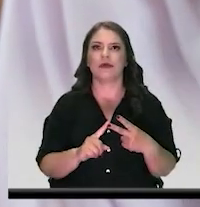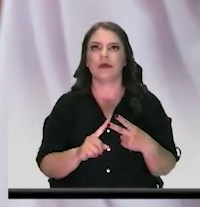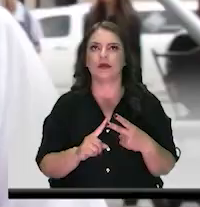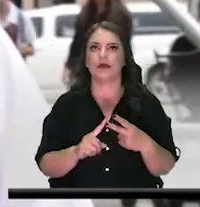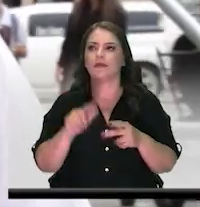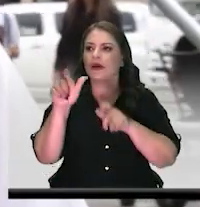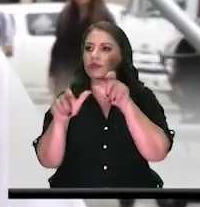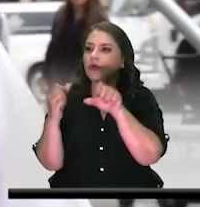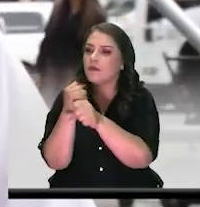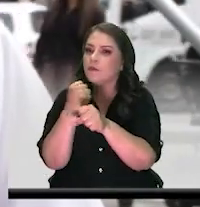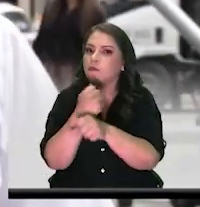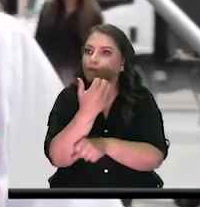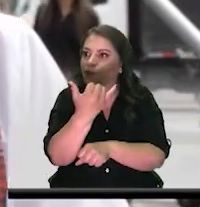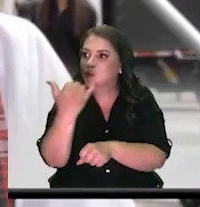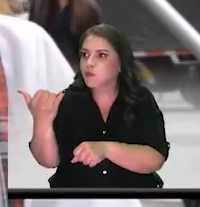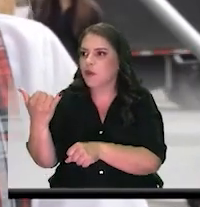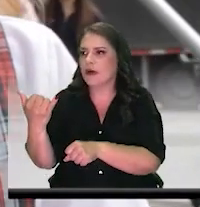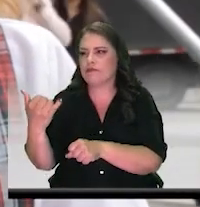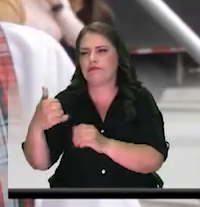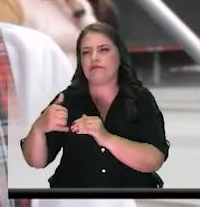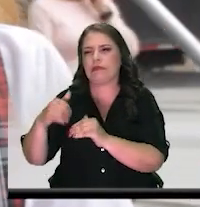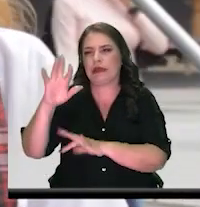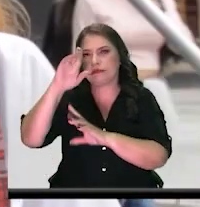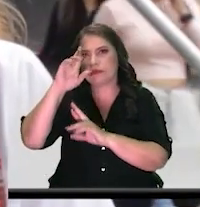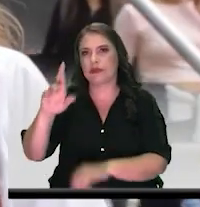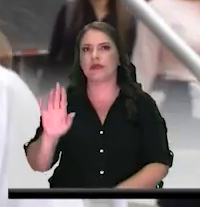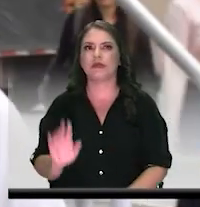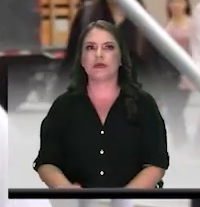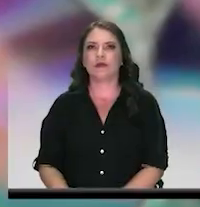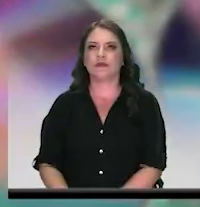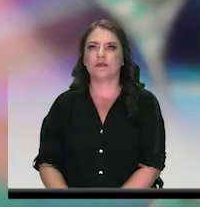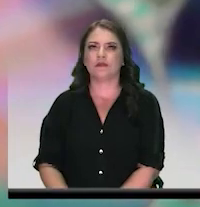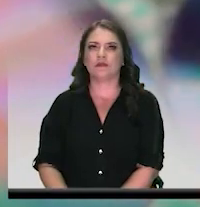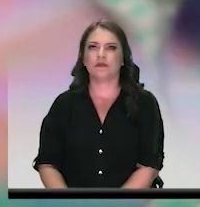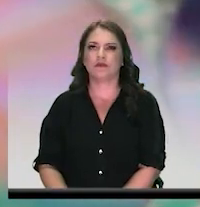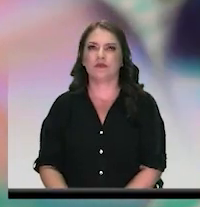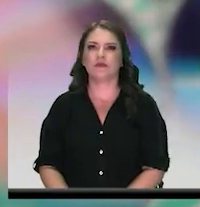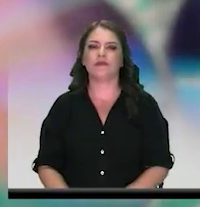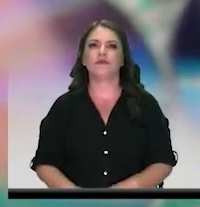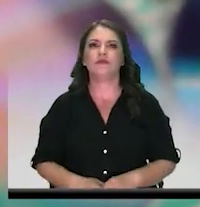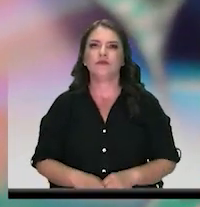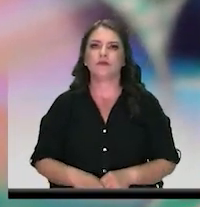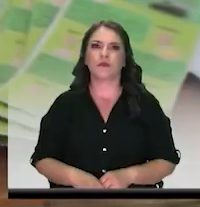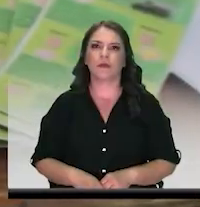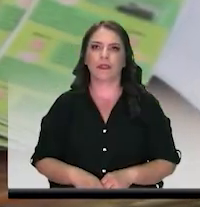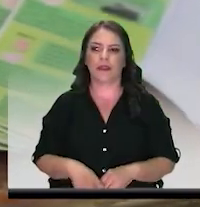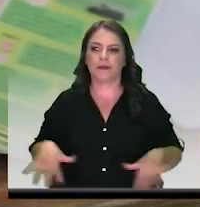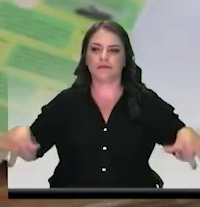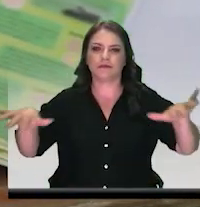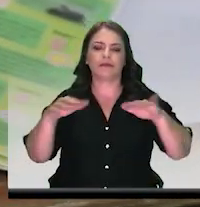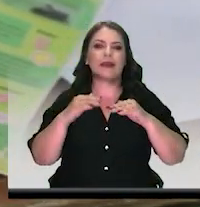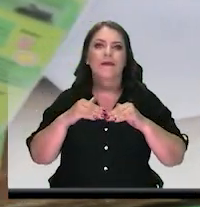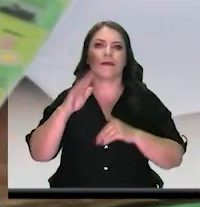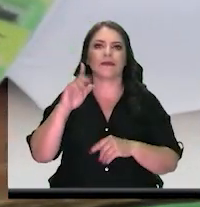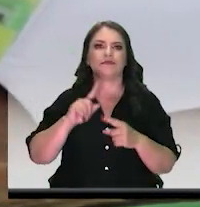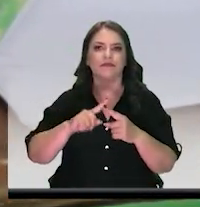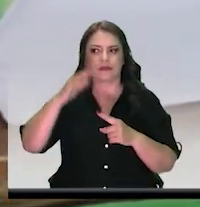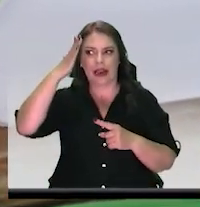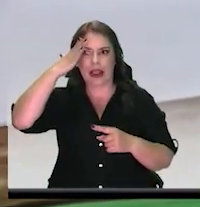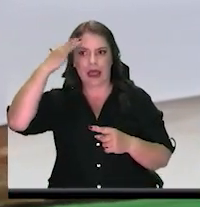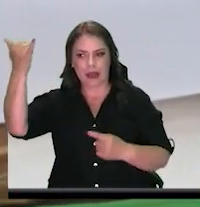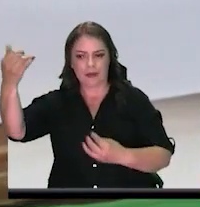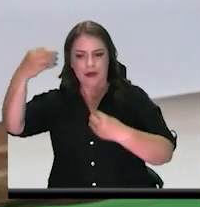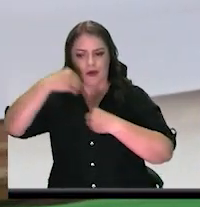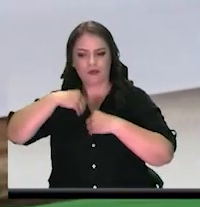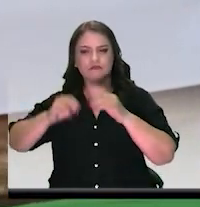personas. Contribuye a que mejore más en el término académico y